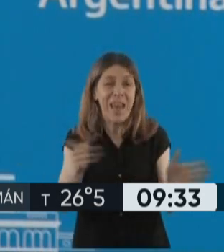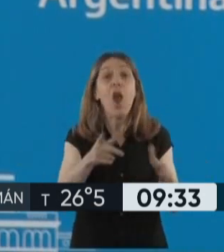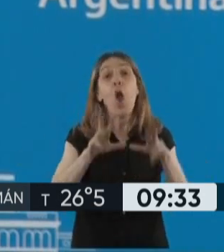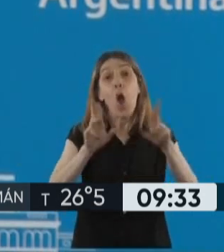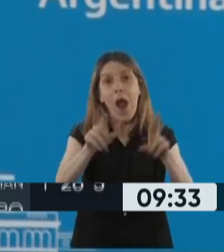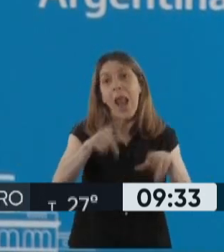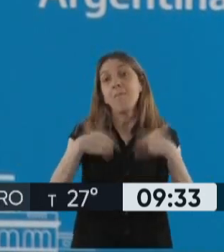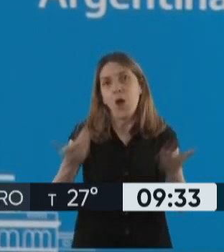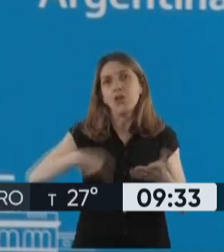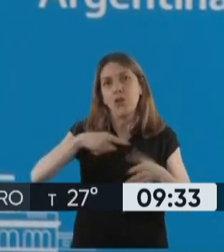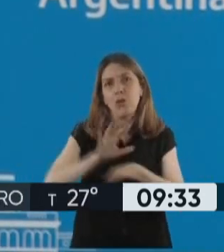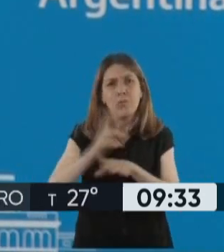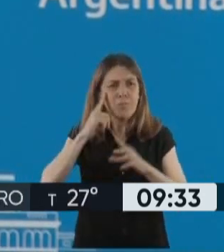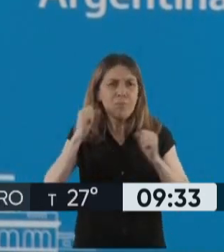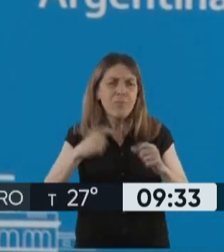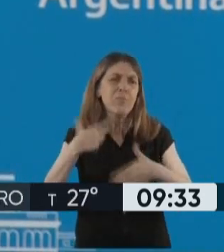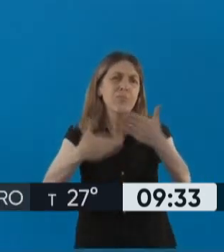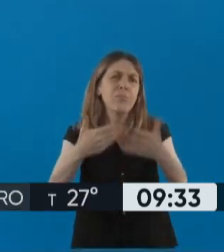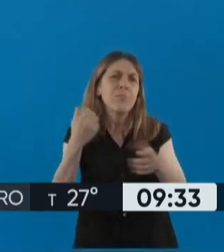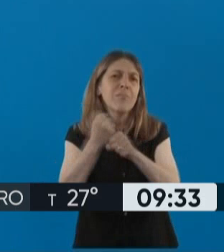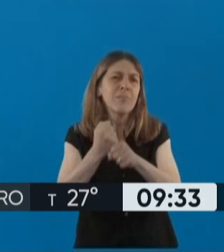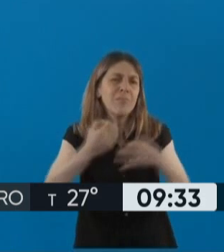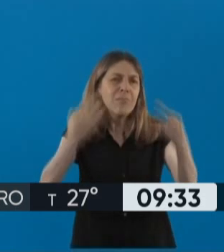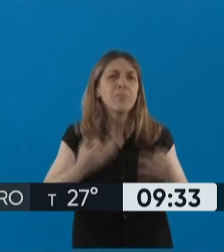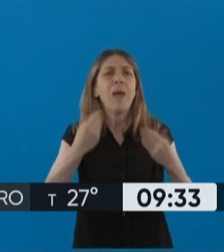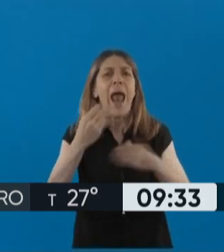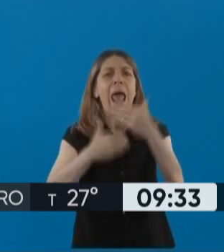apostando al trabajo concreto para el crecimiento económico. Gracias.